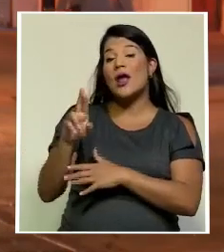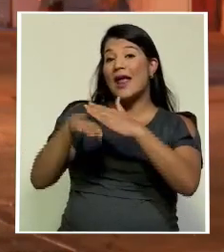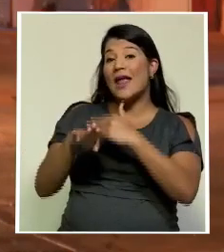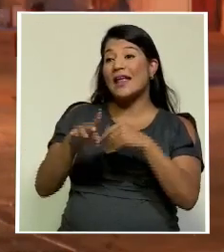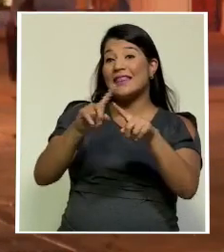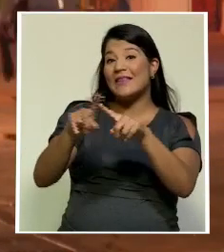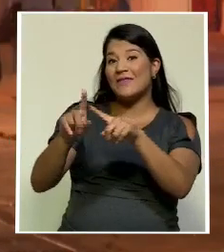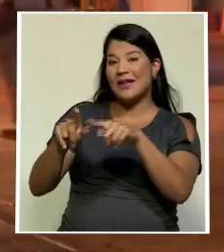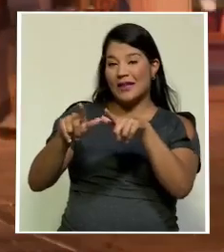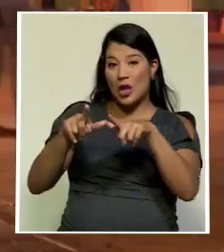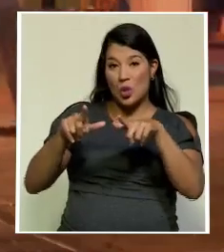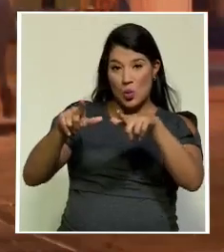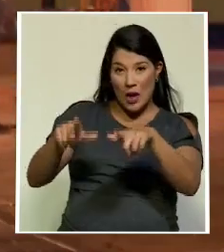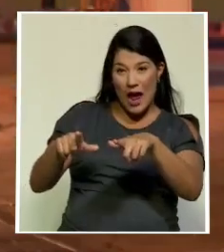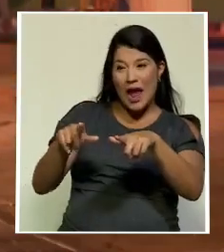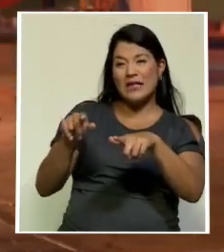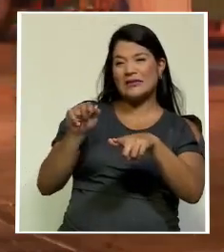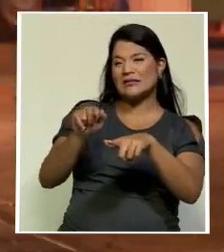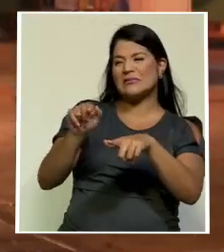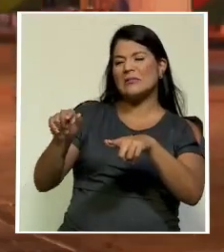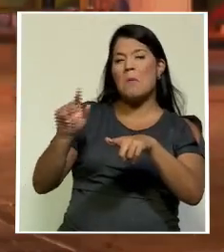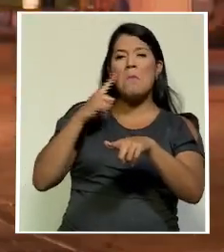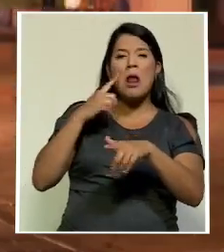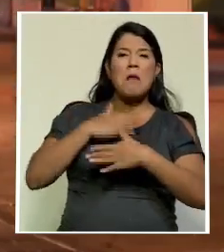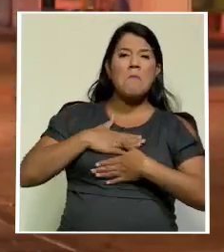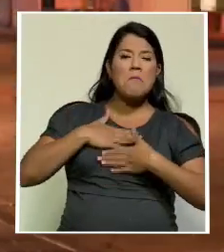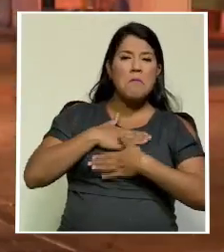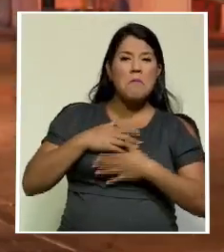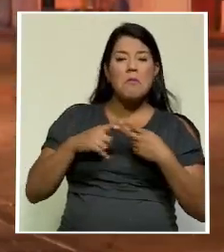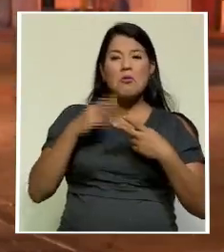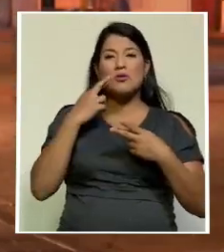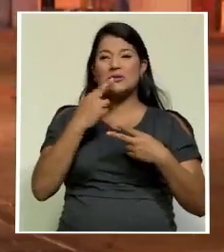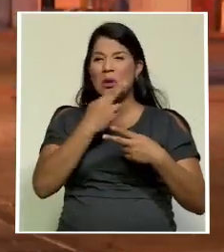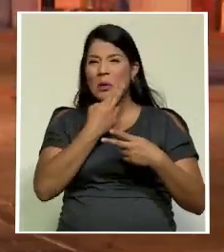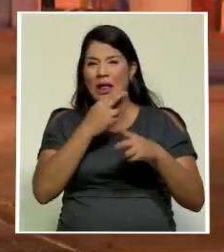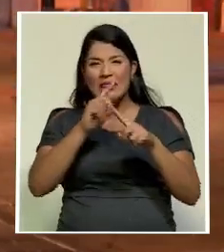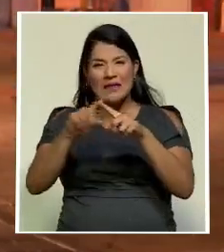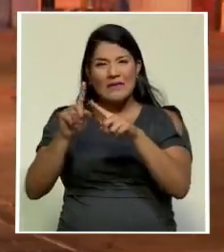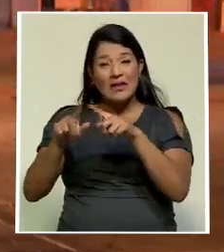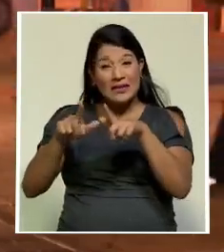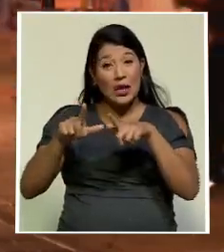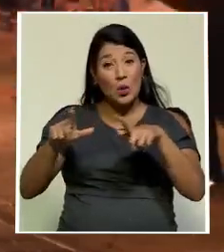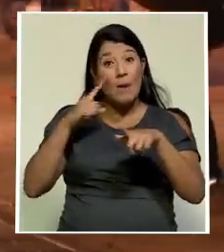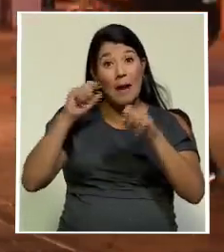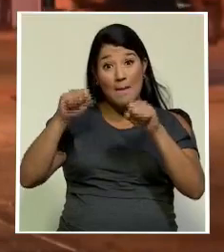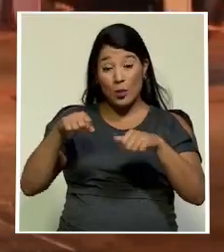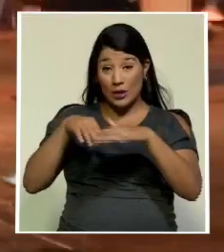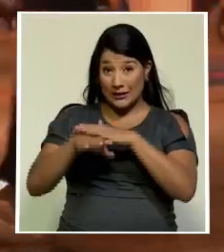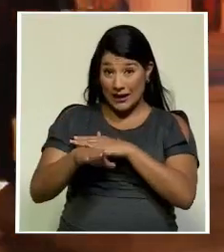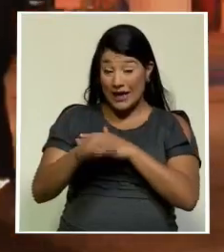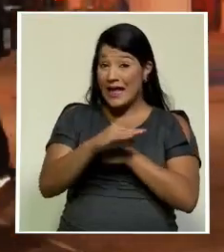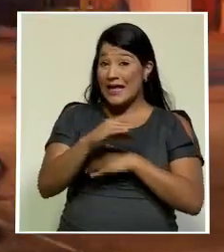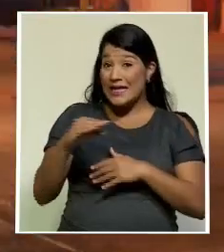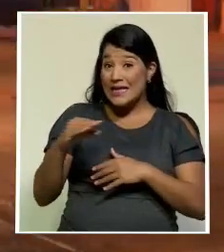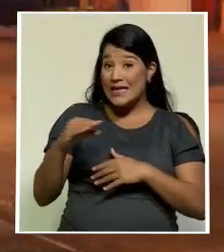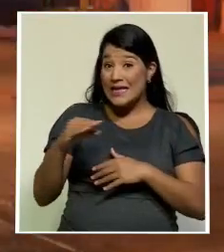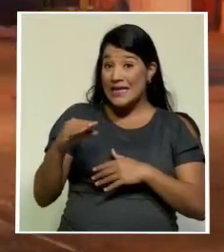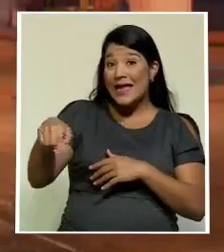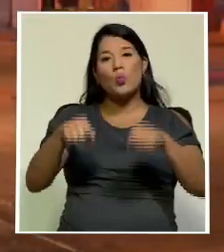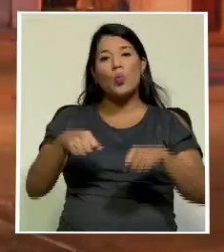lugares de entretenimiento, también en los restaurantes, para poder ingresar y que ellos además así puedan tener